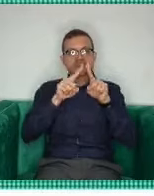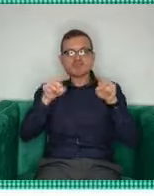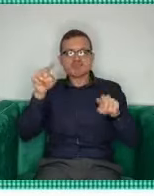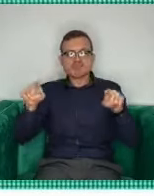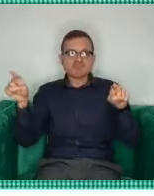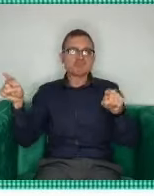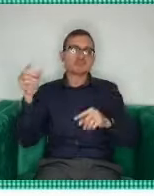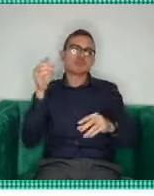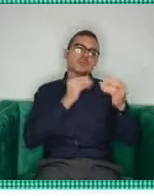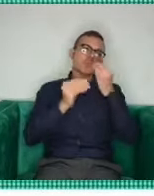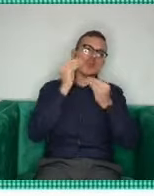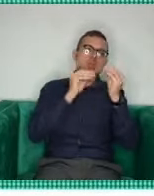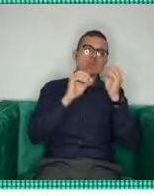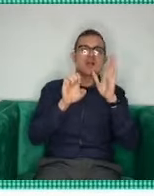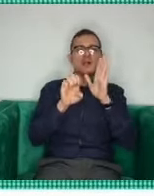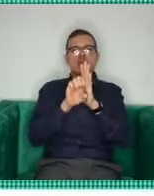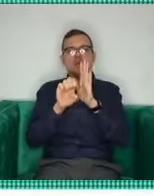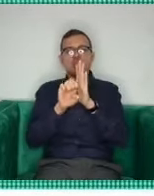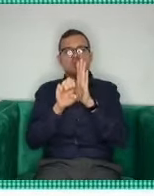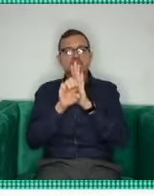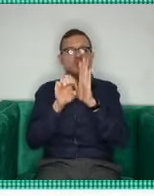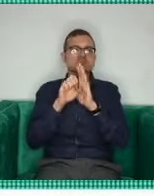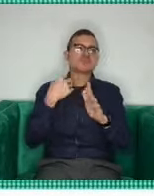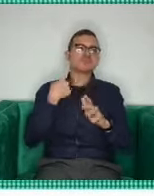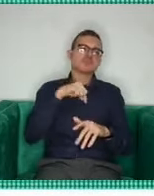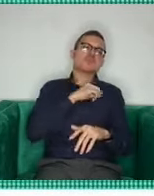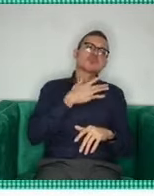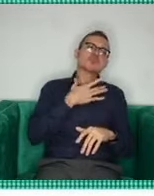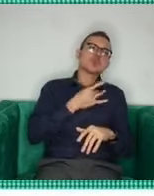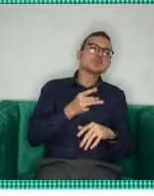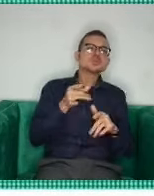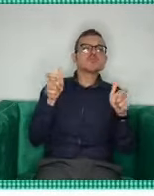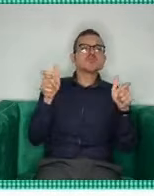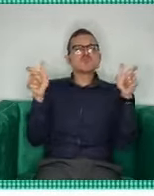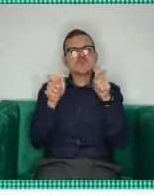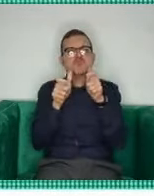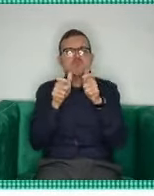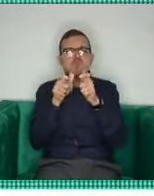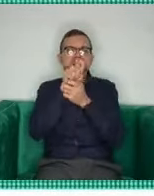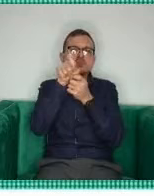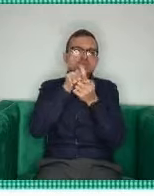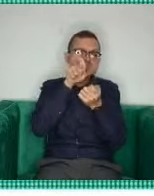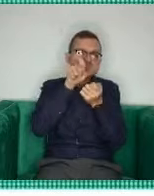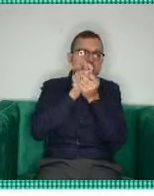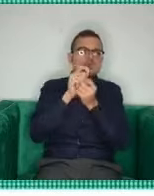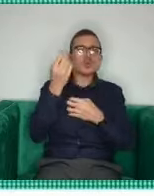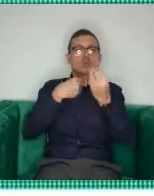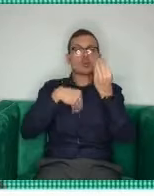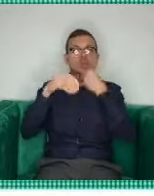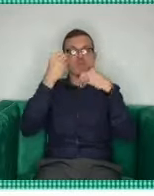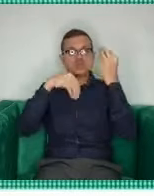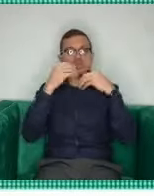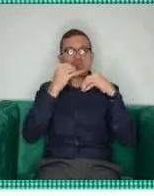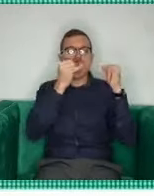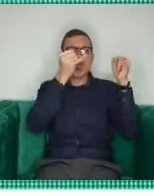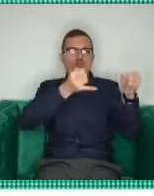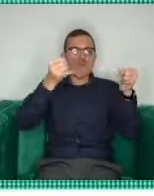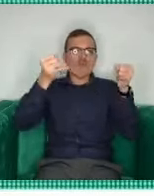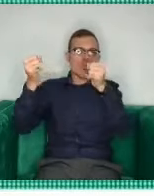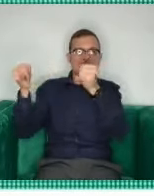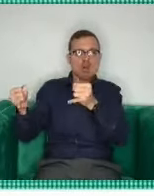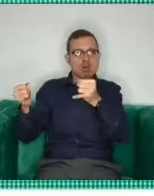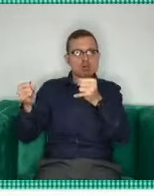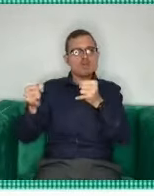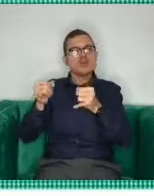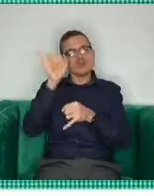Y aquí me gusta irme un poco más personalizado porque la nutrición debe ser personalizada. De hecho, ese es el nuevo lema de las nuevas guías dietarias